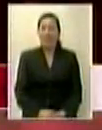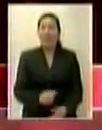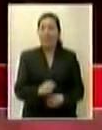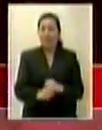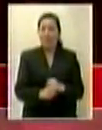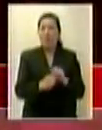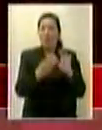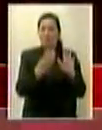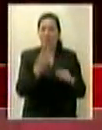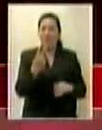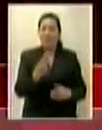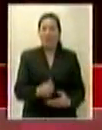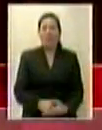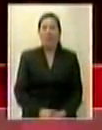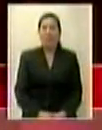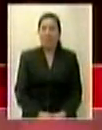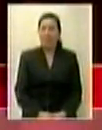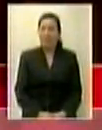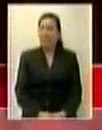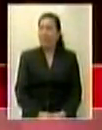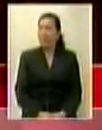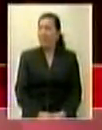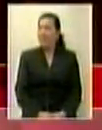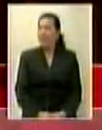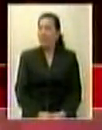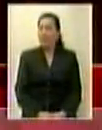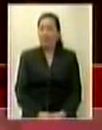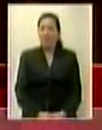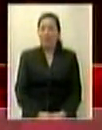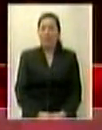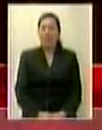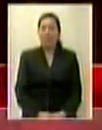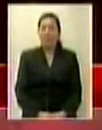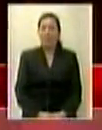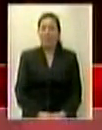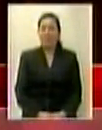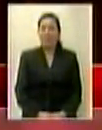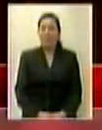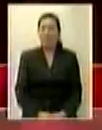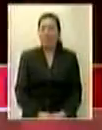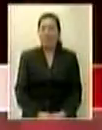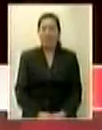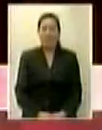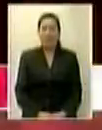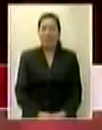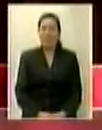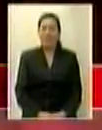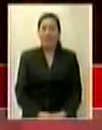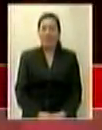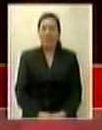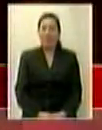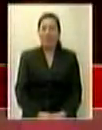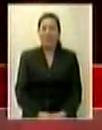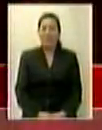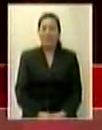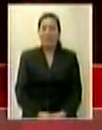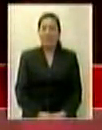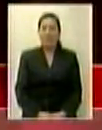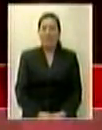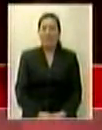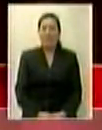92, como ustedes, y quería hacer esa referencia, pues no vayan a decir que está acá porque ha venido, por favor. Okay.